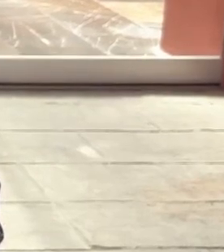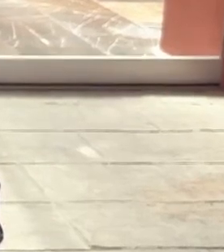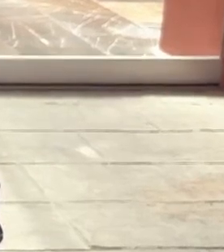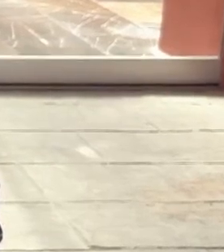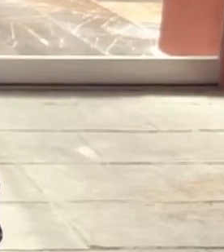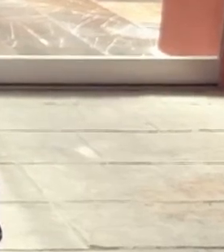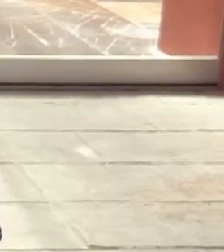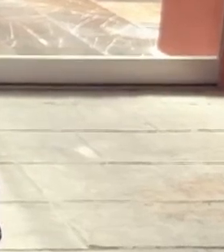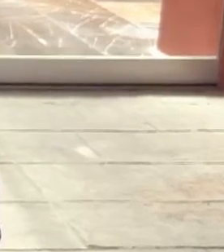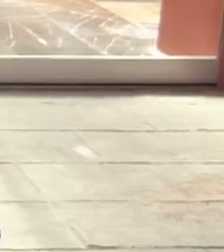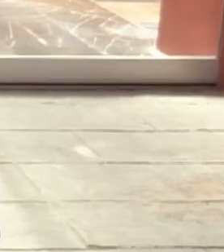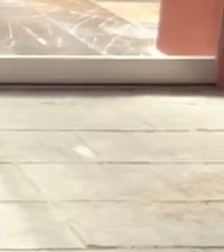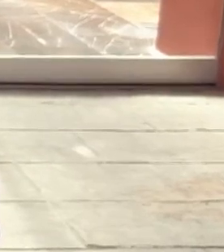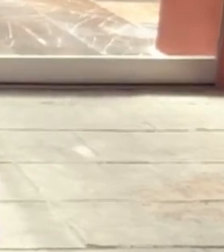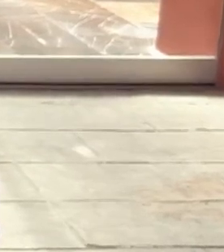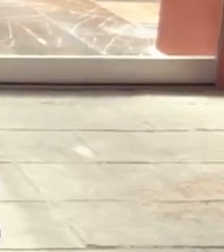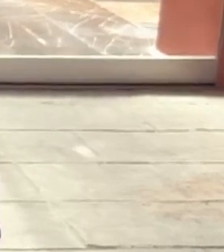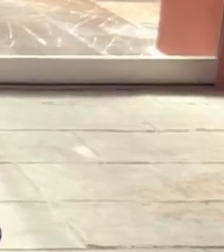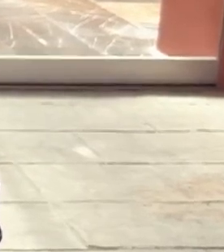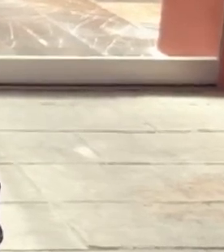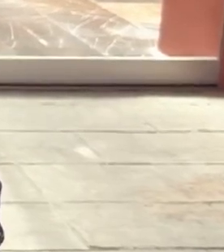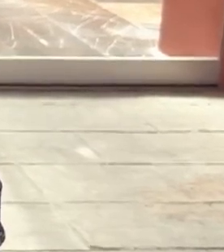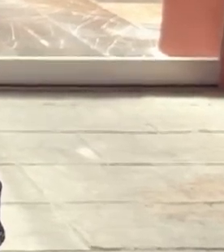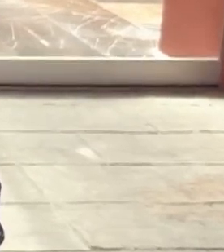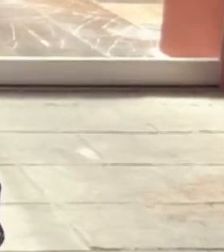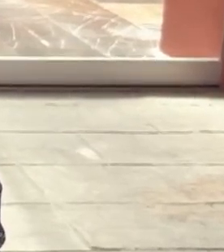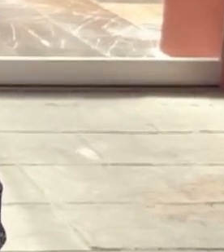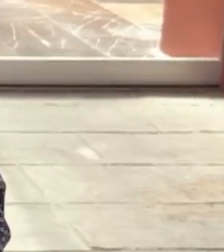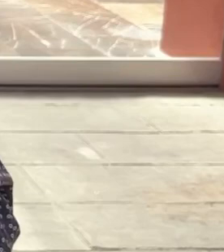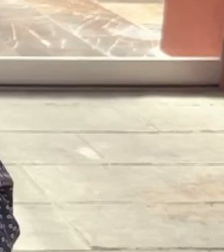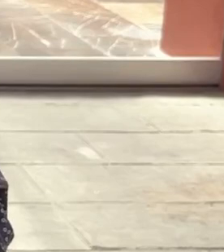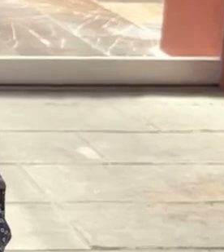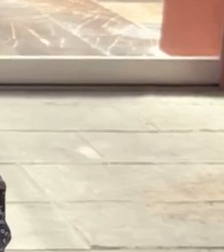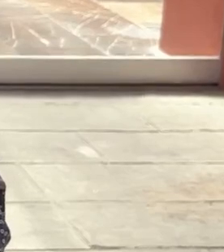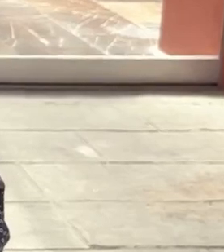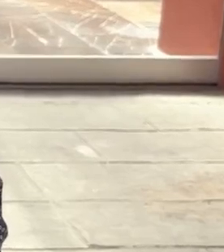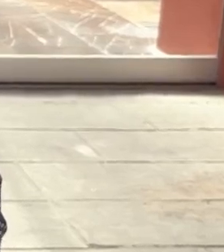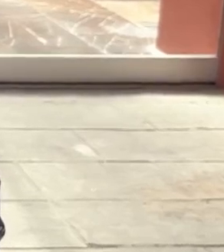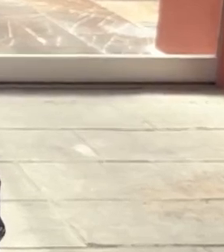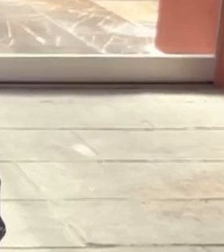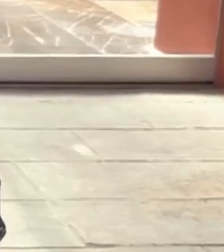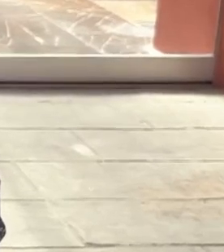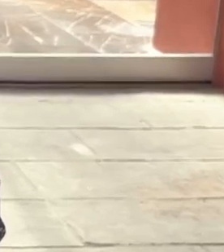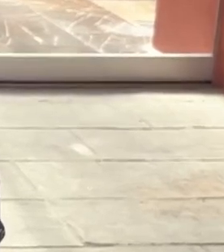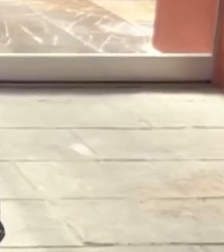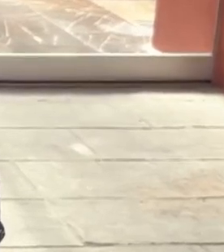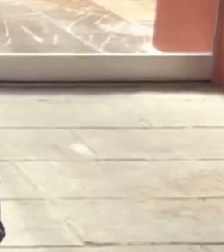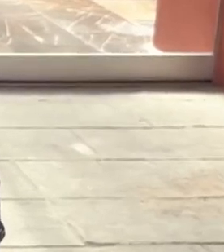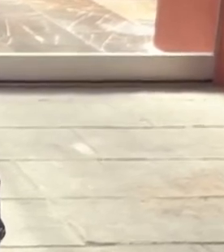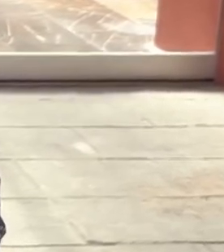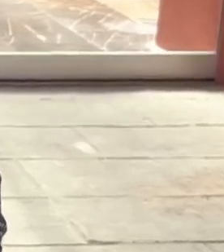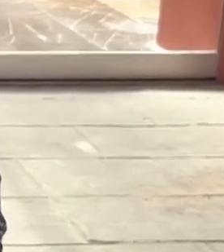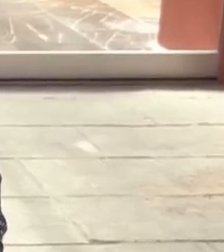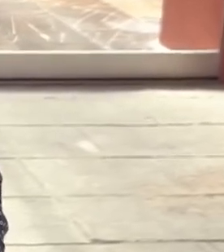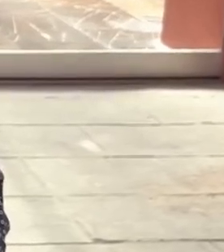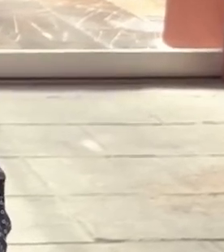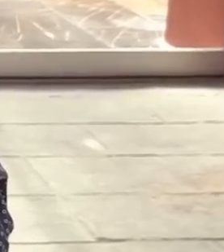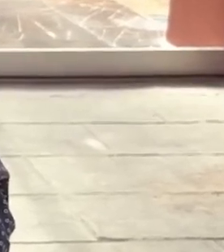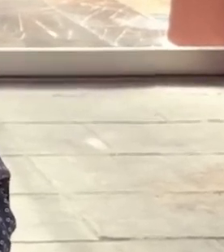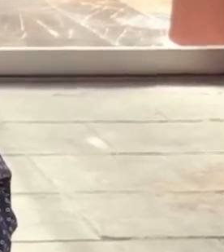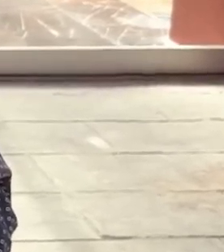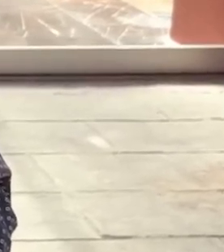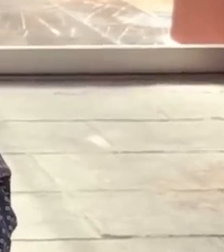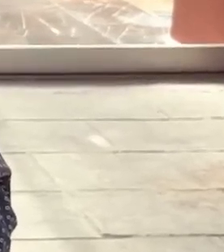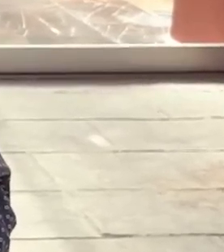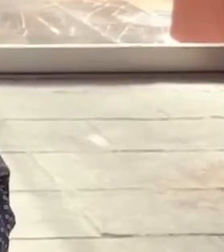Sin él no se hubiera logrado este movimiento para mí. Y no quiero presumir, pero siento